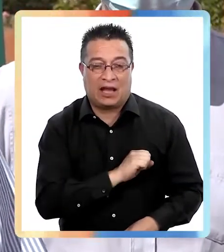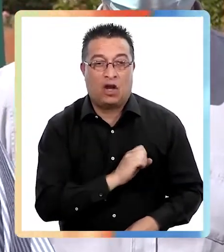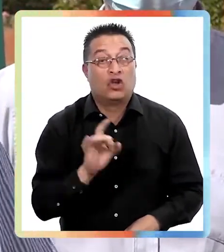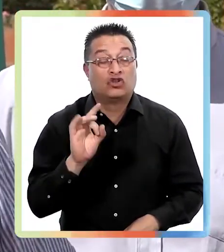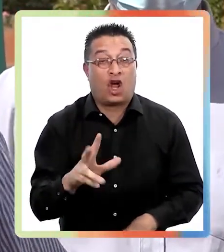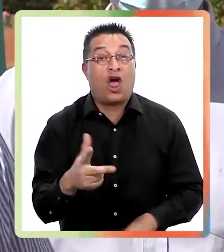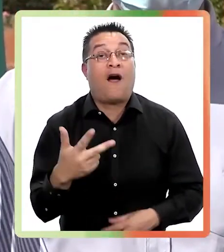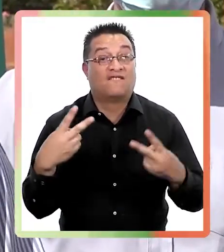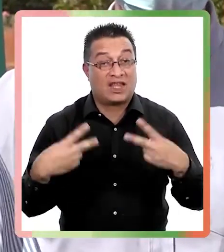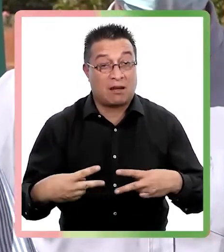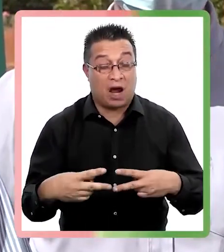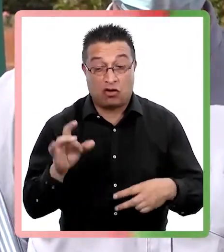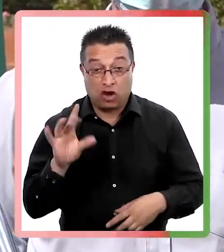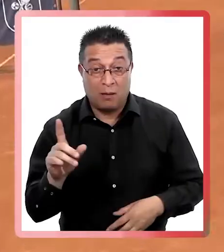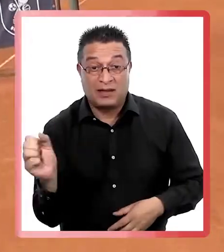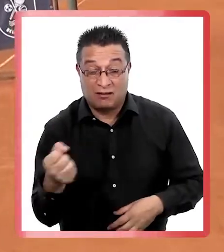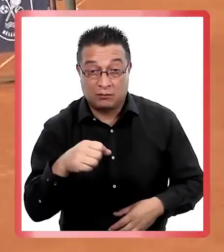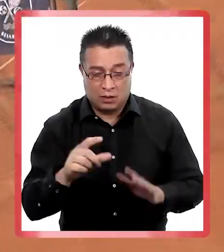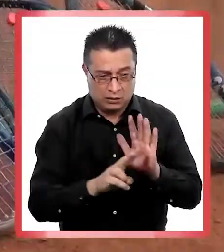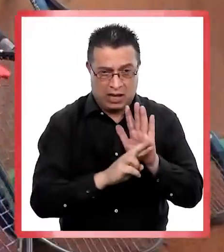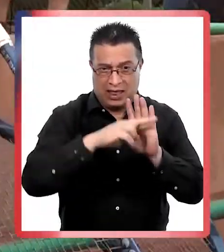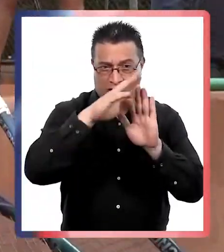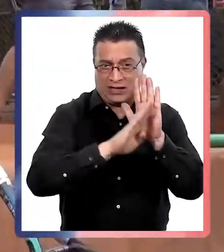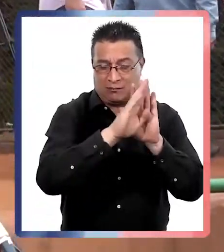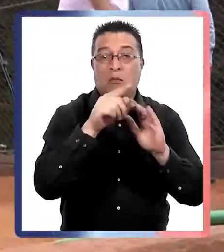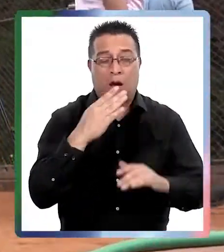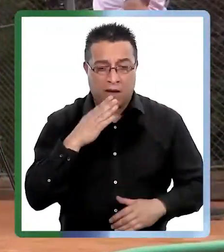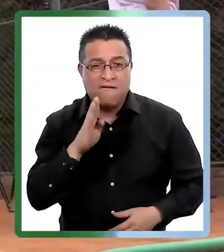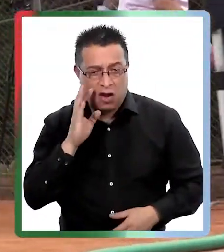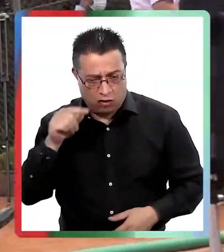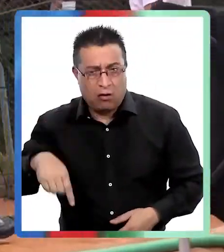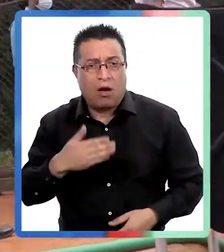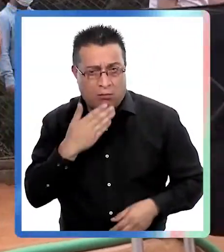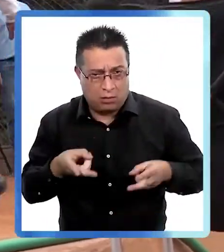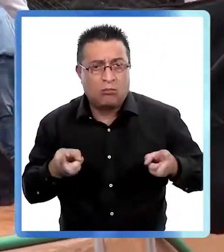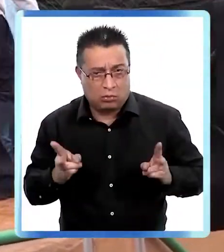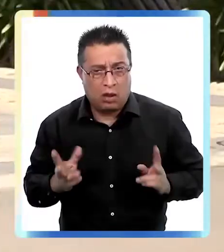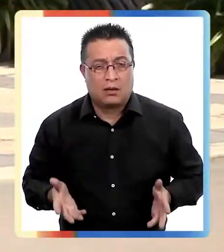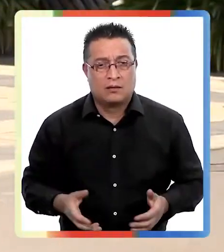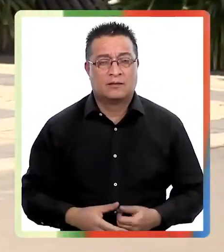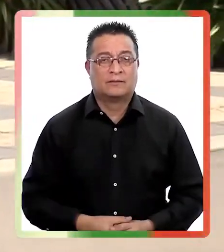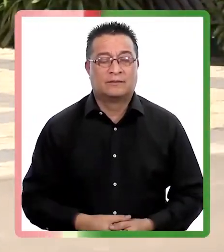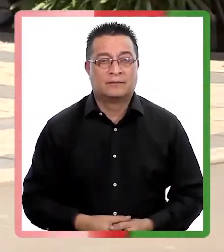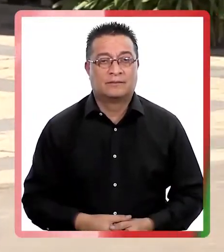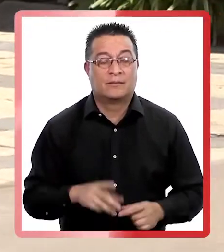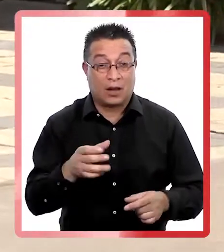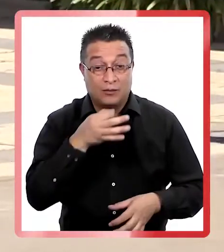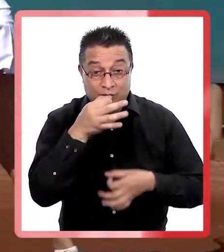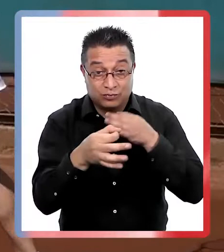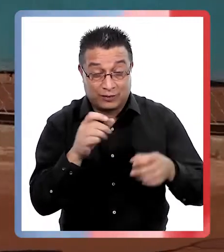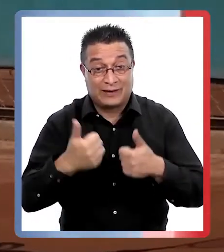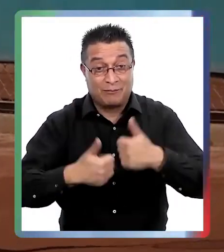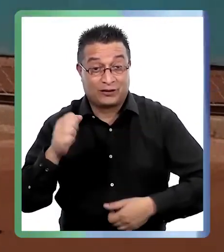alto nivel. En la región del Biobío también se puede hacer. Con el anuncio del Challenger Concepción se buscan repetir las